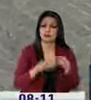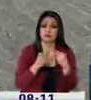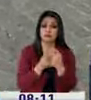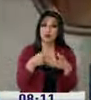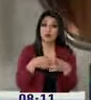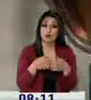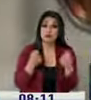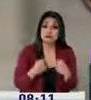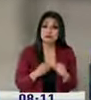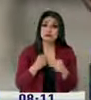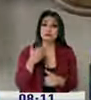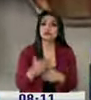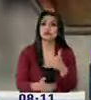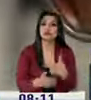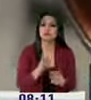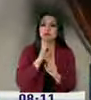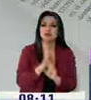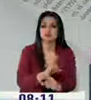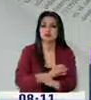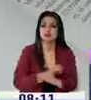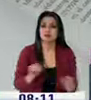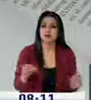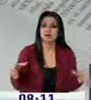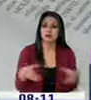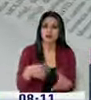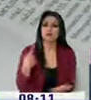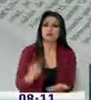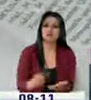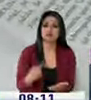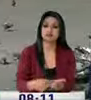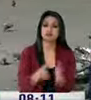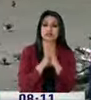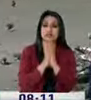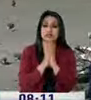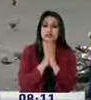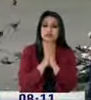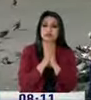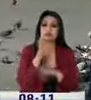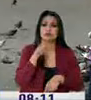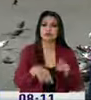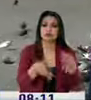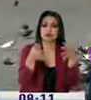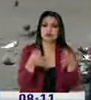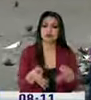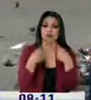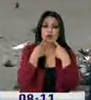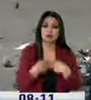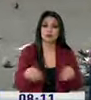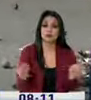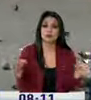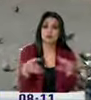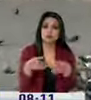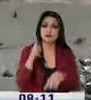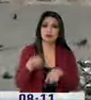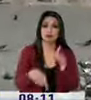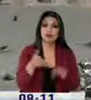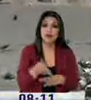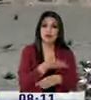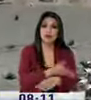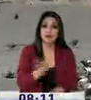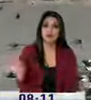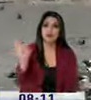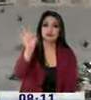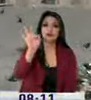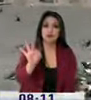insisten en que se incumplió el debido proceso para el tratamiento de la primera solicitud de remoción. No podían convocar a la comisión de mesa sin antes